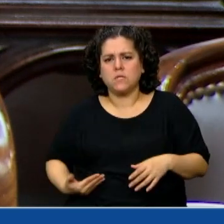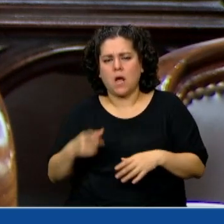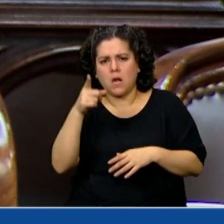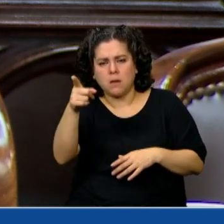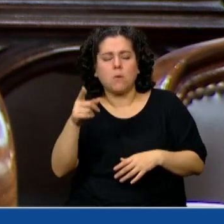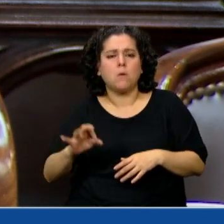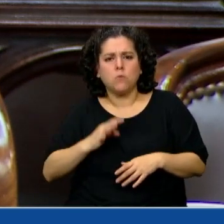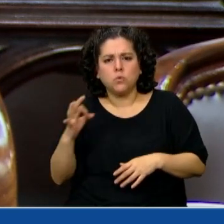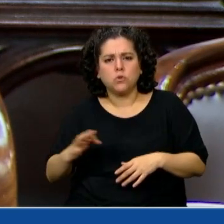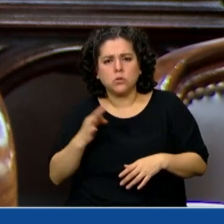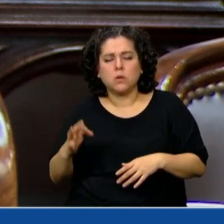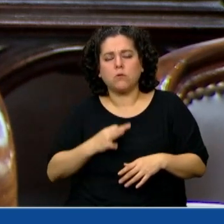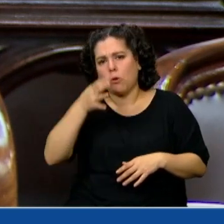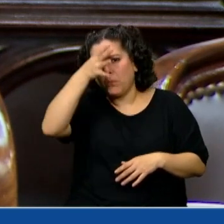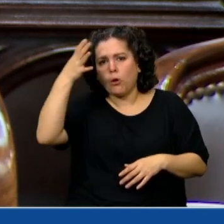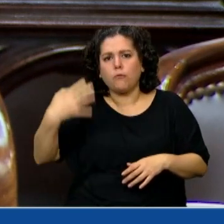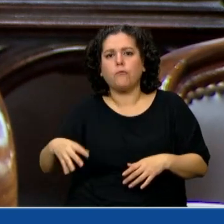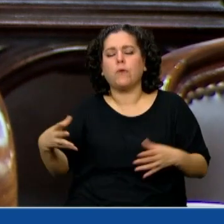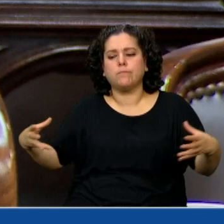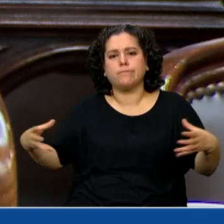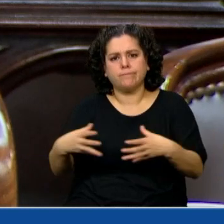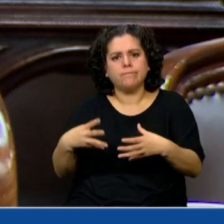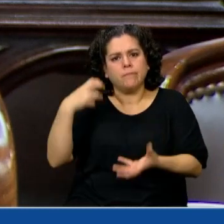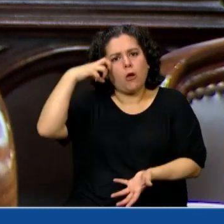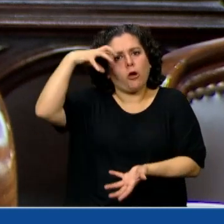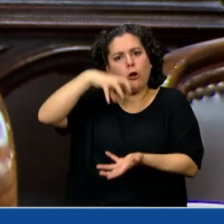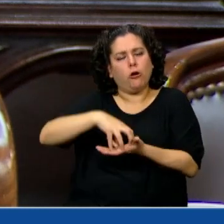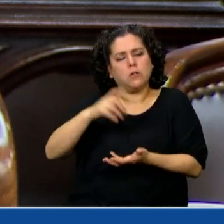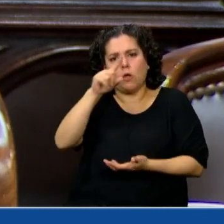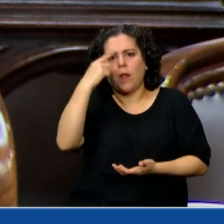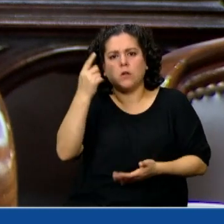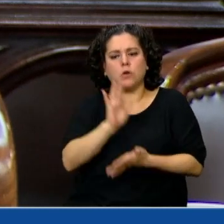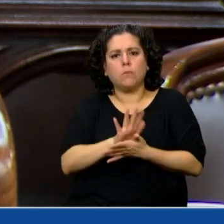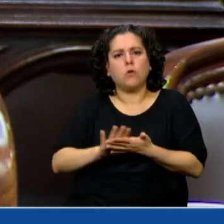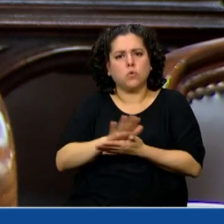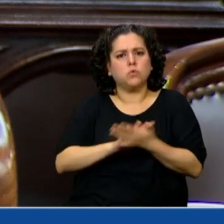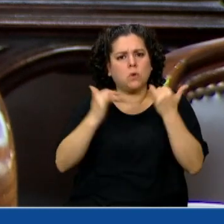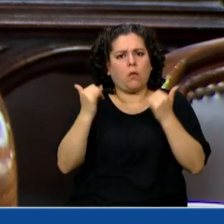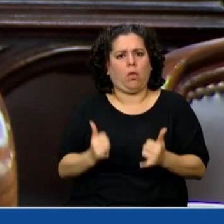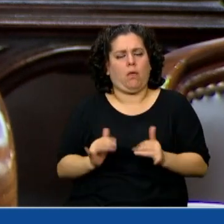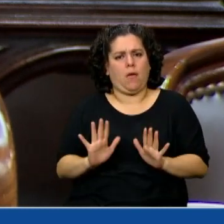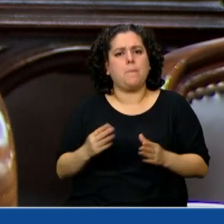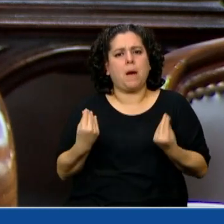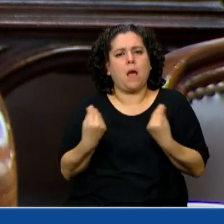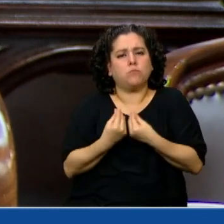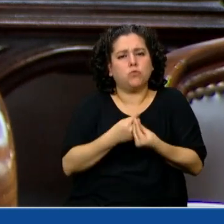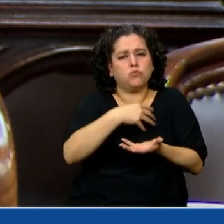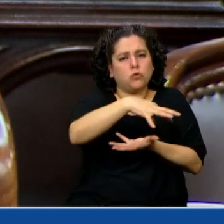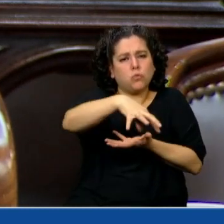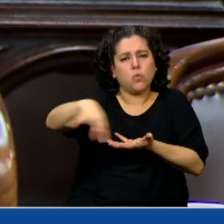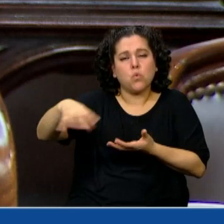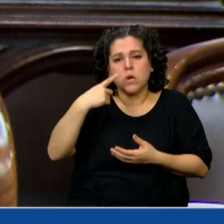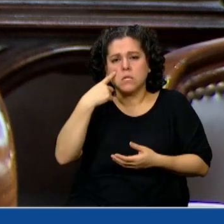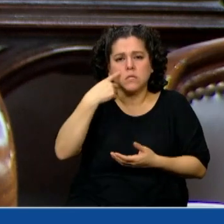tantos años estamos a través de este Congreso encontrando una solución a muchos municipios que